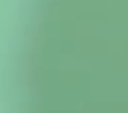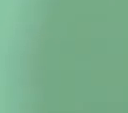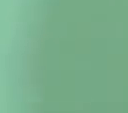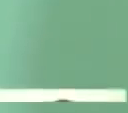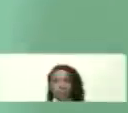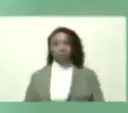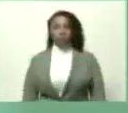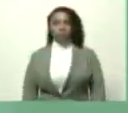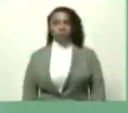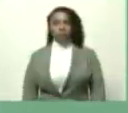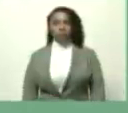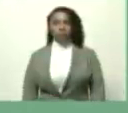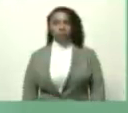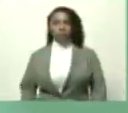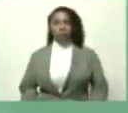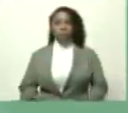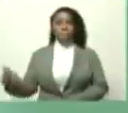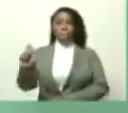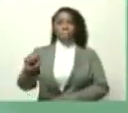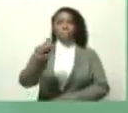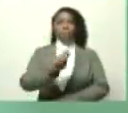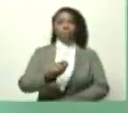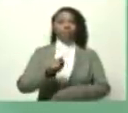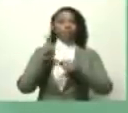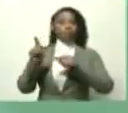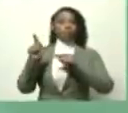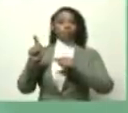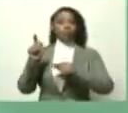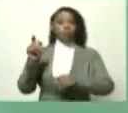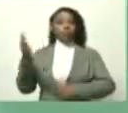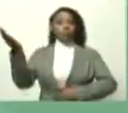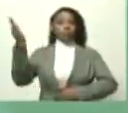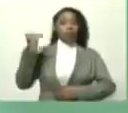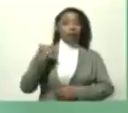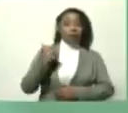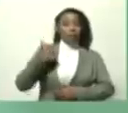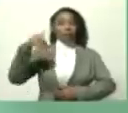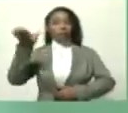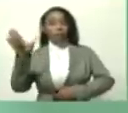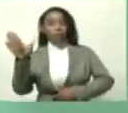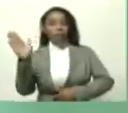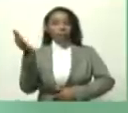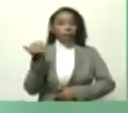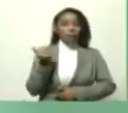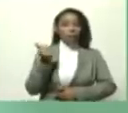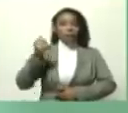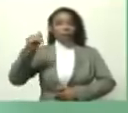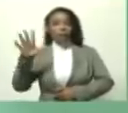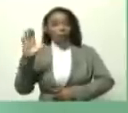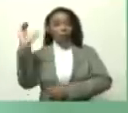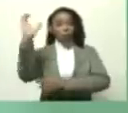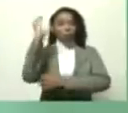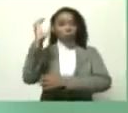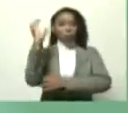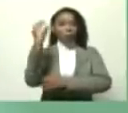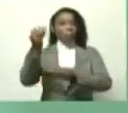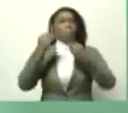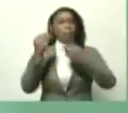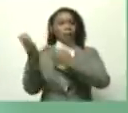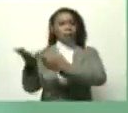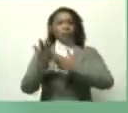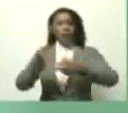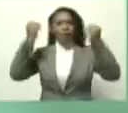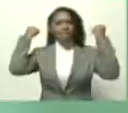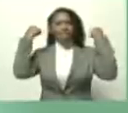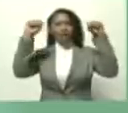Mensualmente era traído y llevado a Colombia para recibir